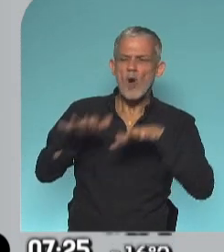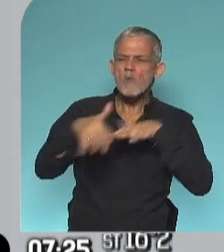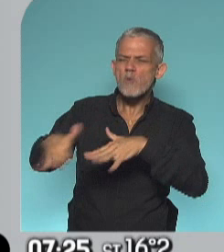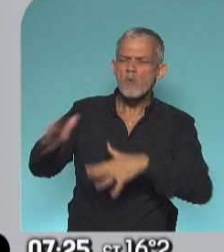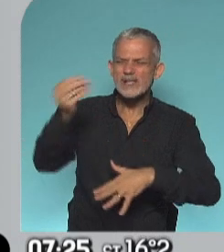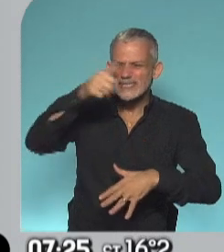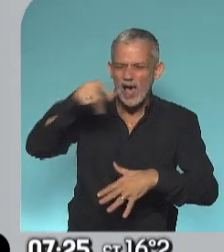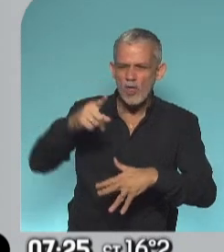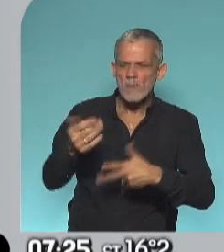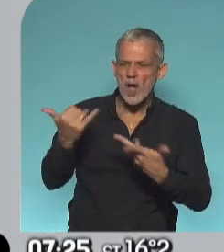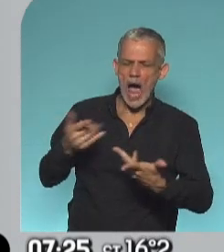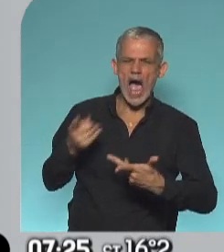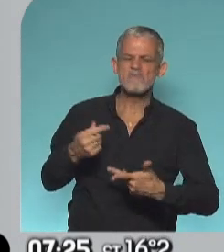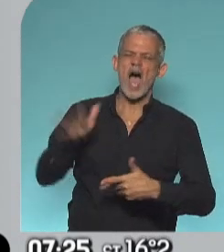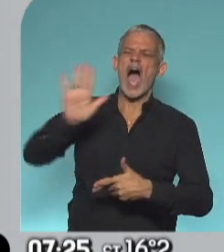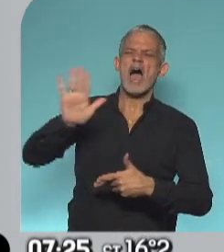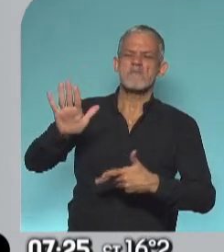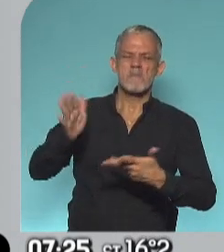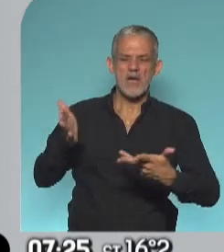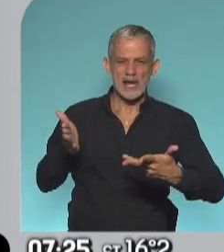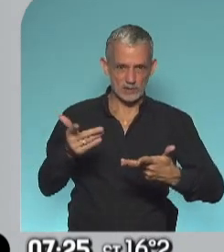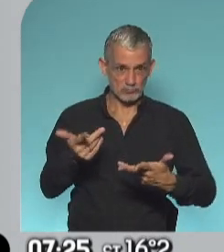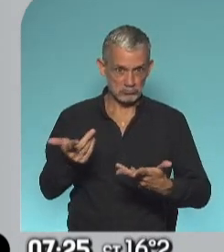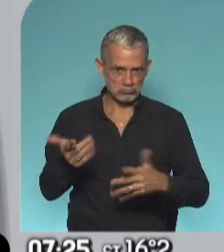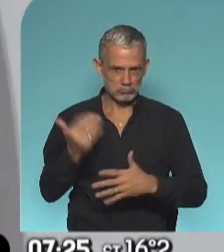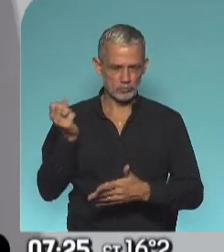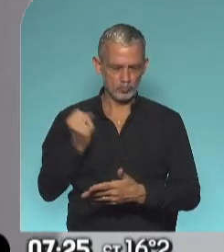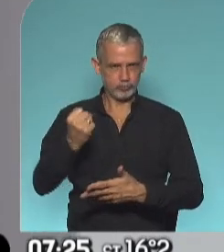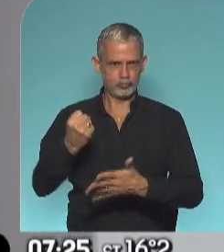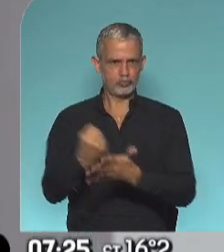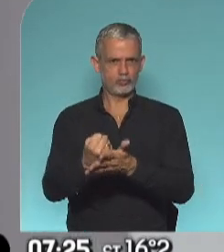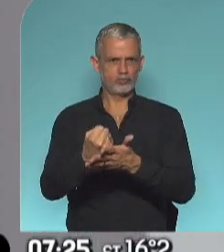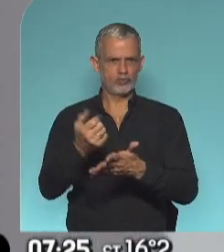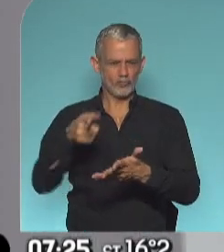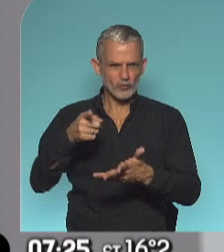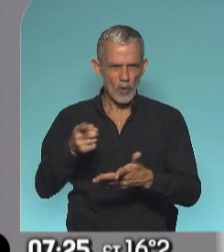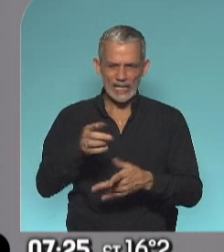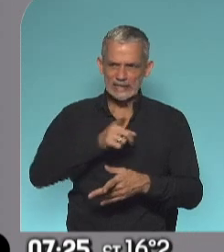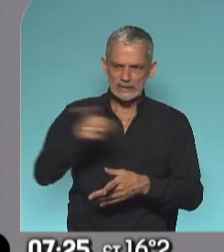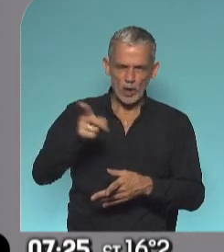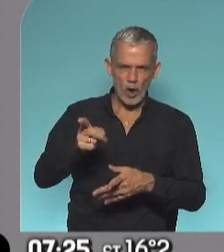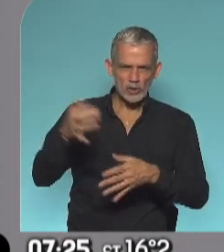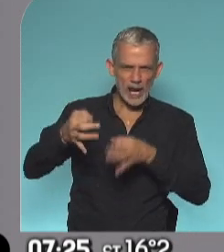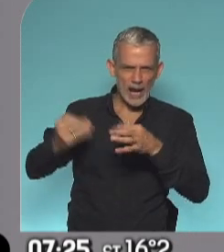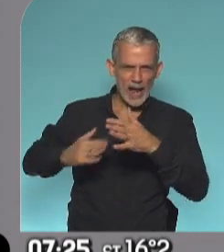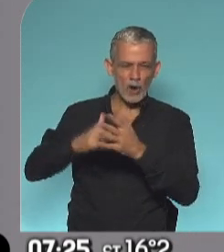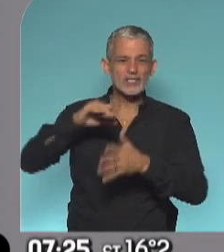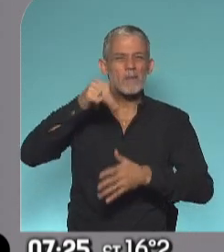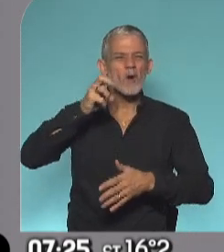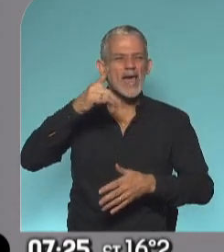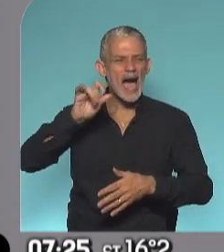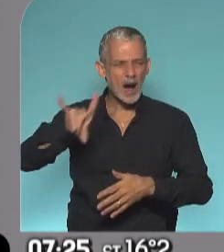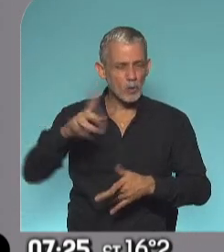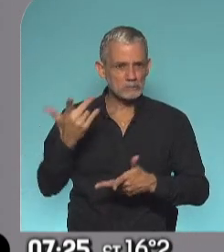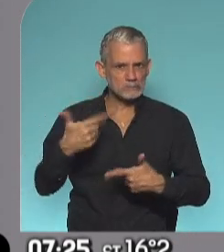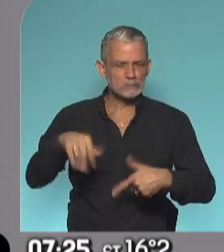en los últimos tiempos. Fue la referencia más fuerte, más contundente y direccionada directamente, en este caso, por Leopoldo Moró